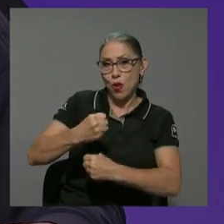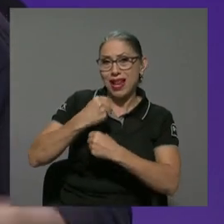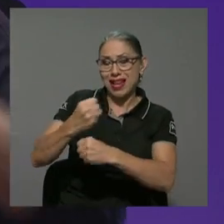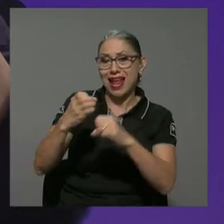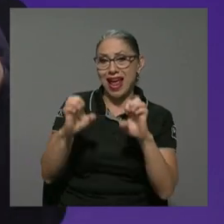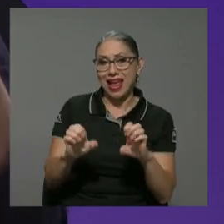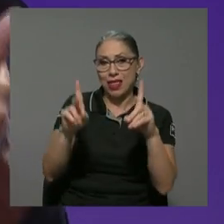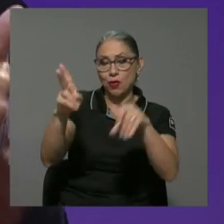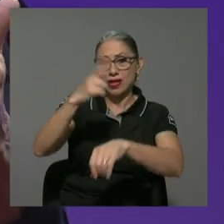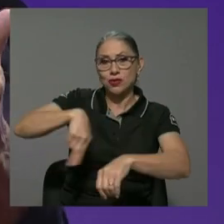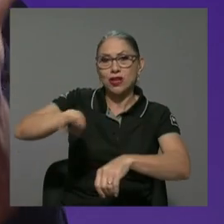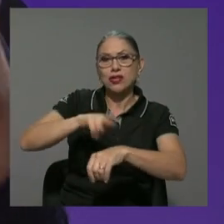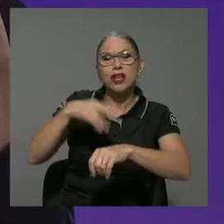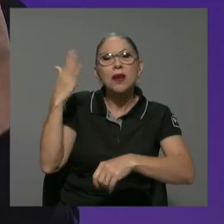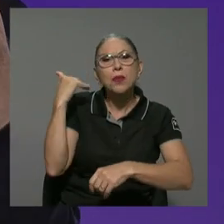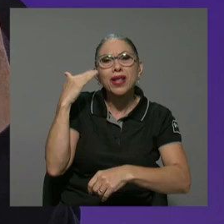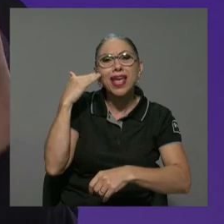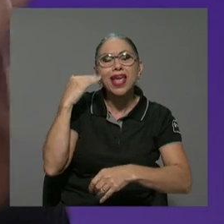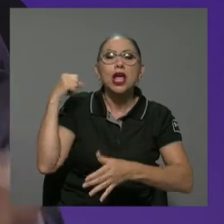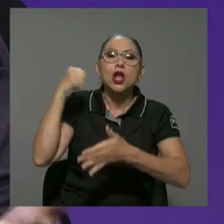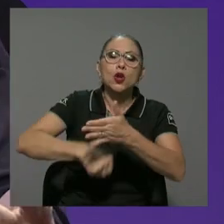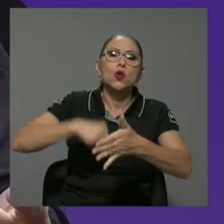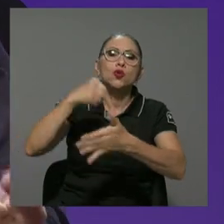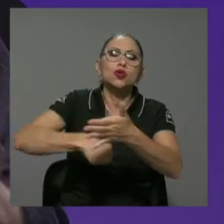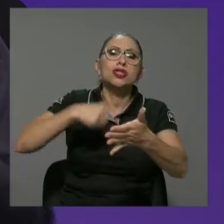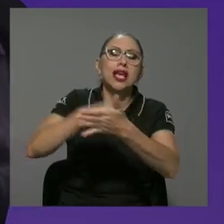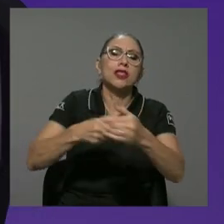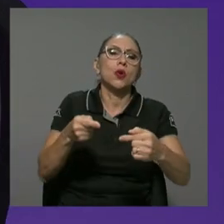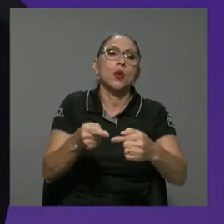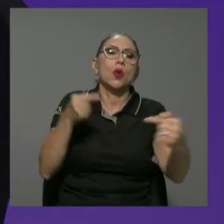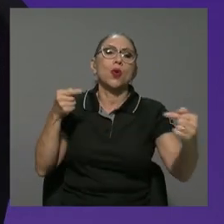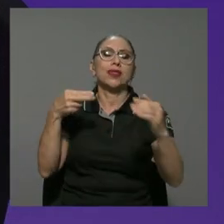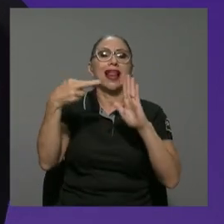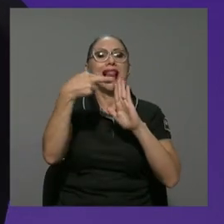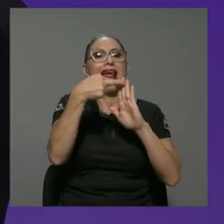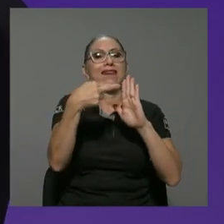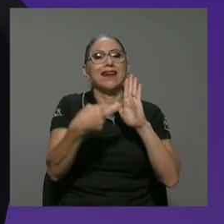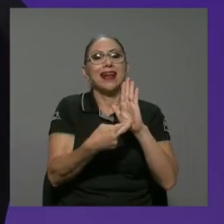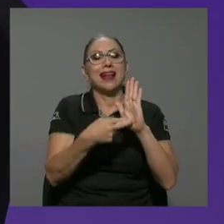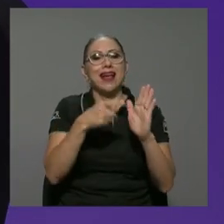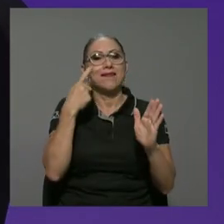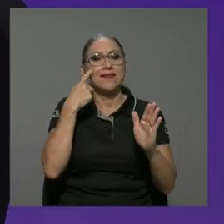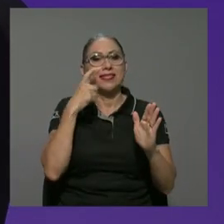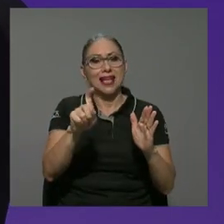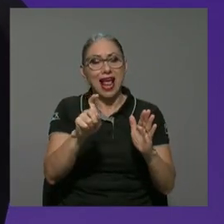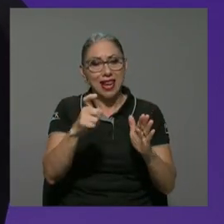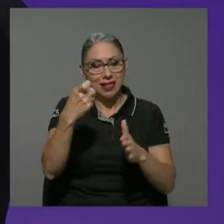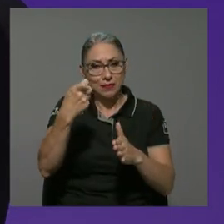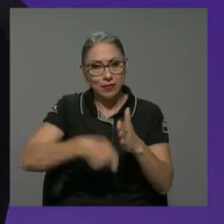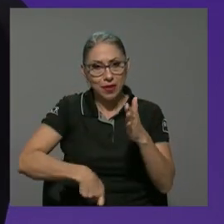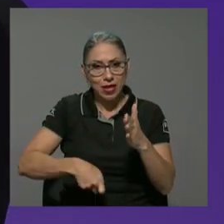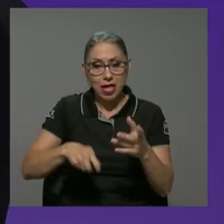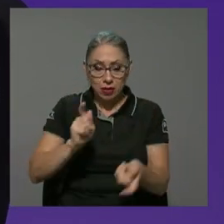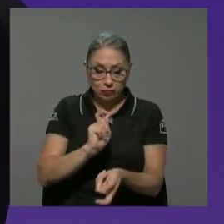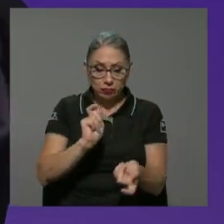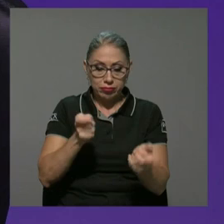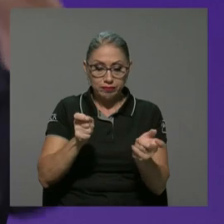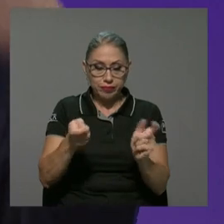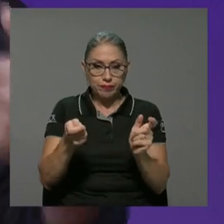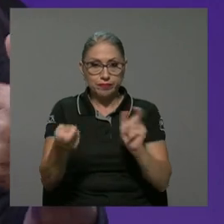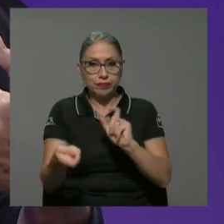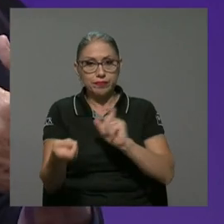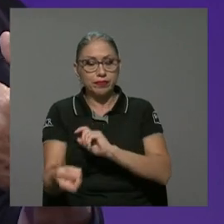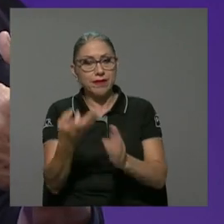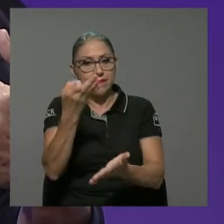era luchando contra la regla fiscal, contra una transformación de las finanzas públicas que